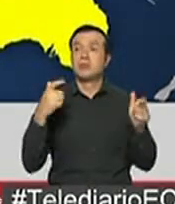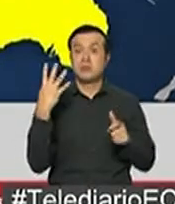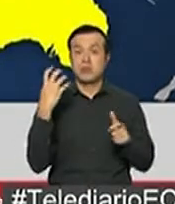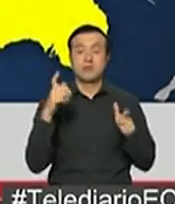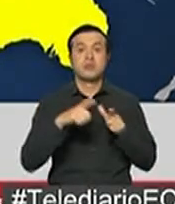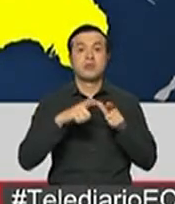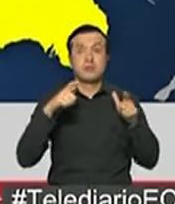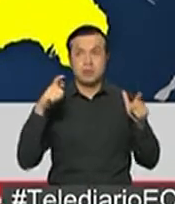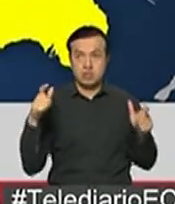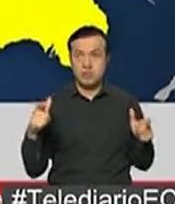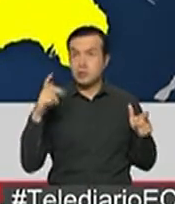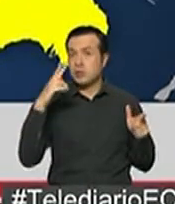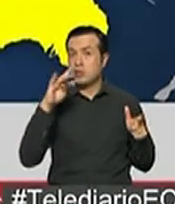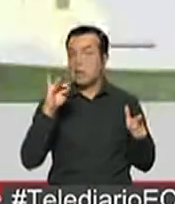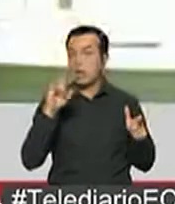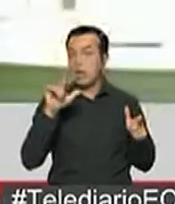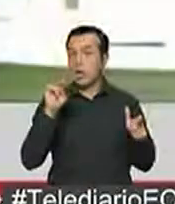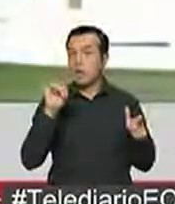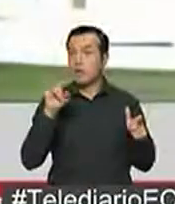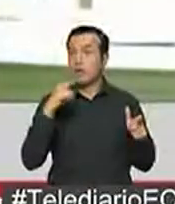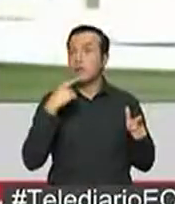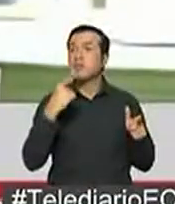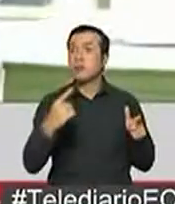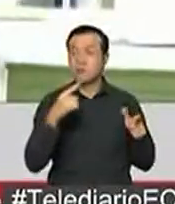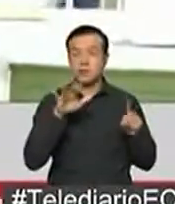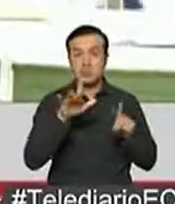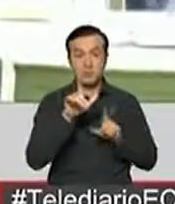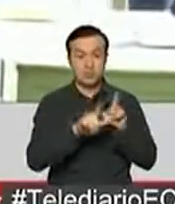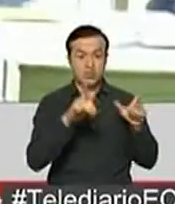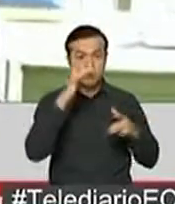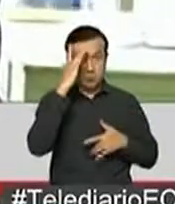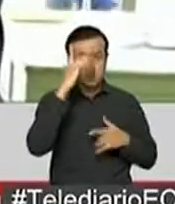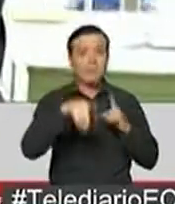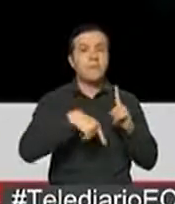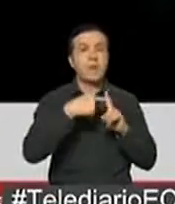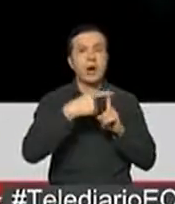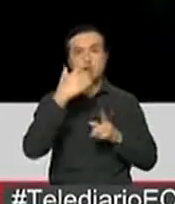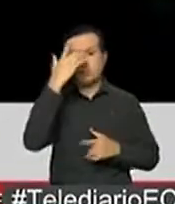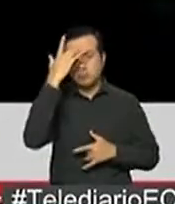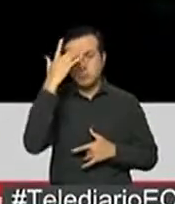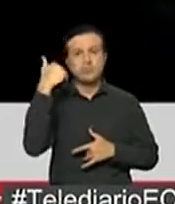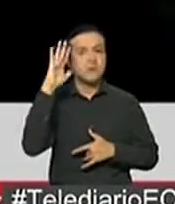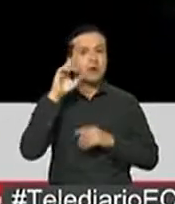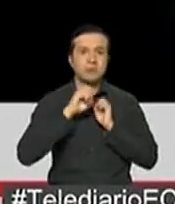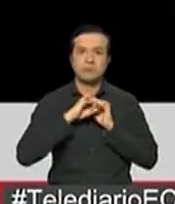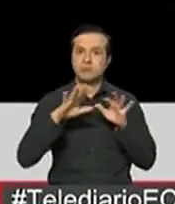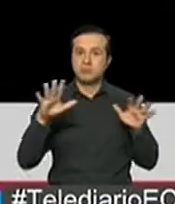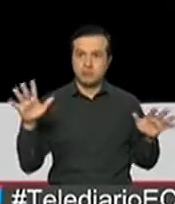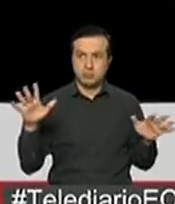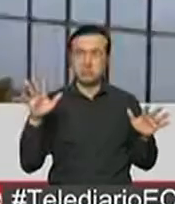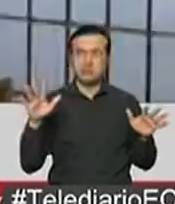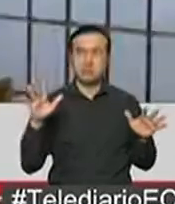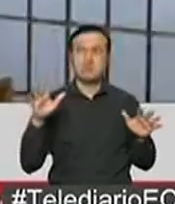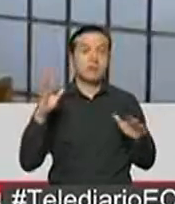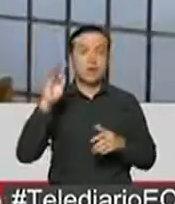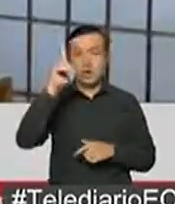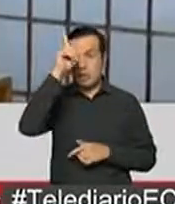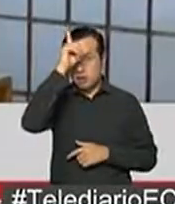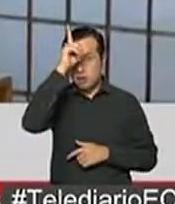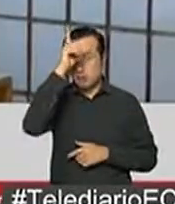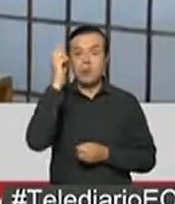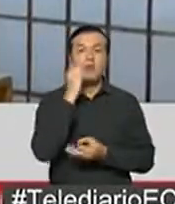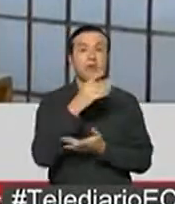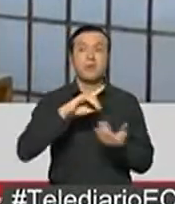14 después de que las autoridades informaran de seis personas más afectadas por el brote del virus mientras en alemania ya se